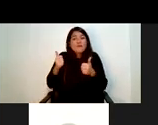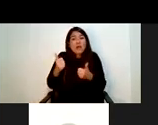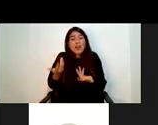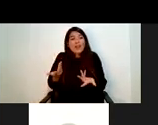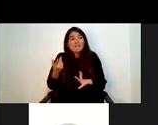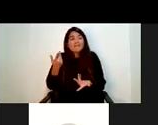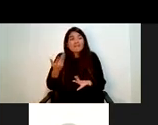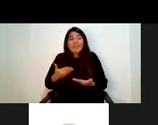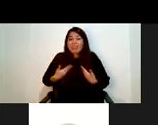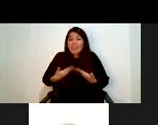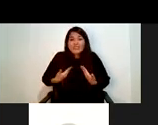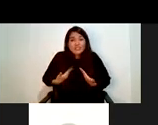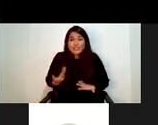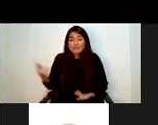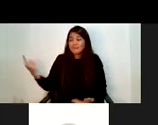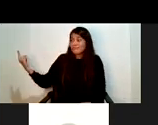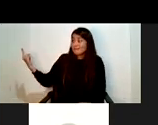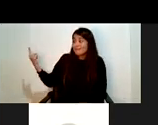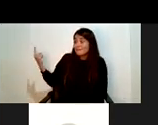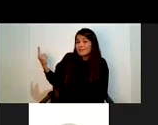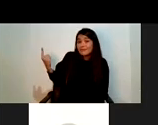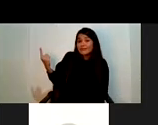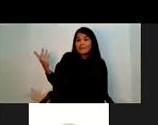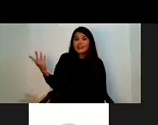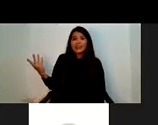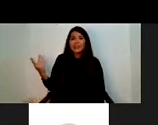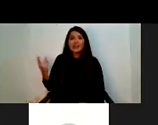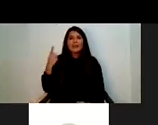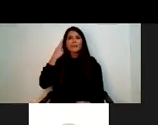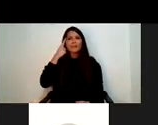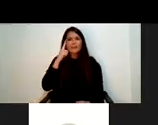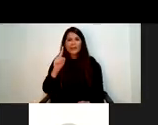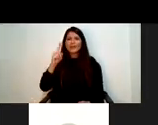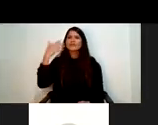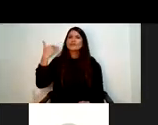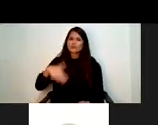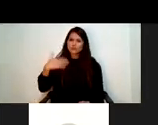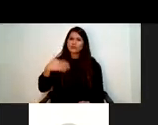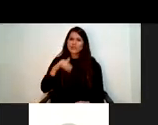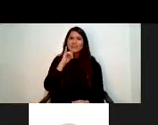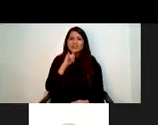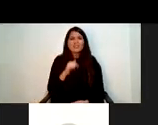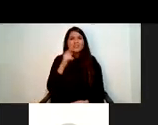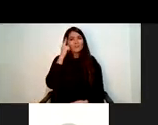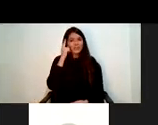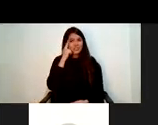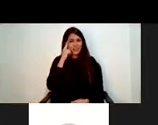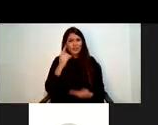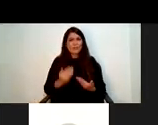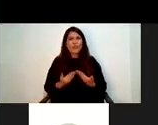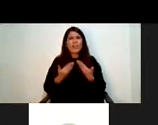se aparece, pero sí es importante considerarlo y poder